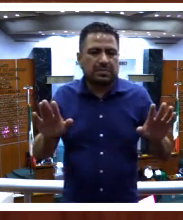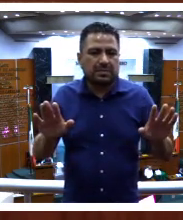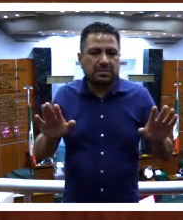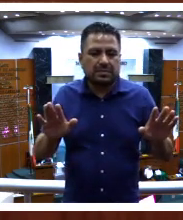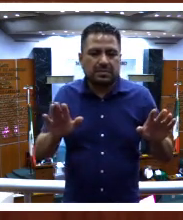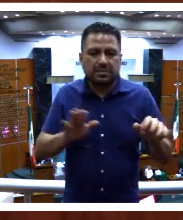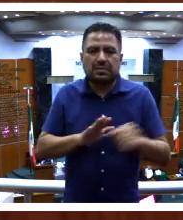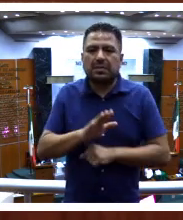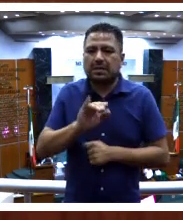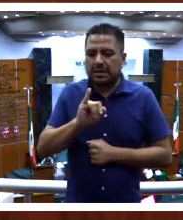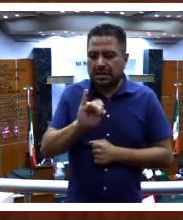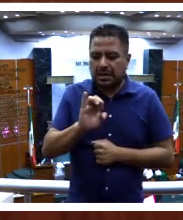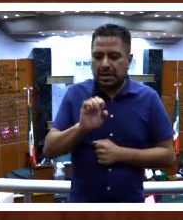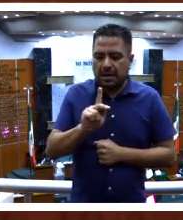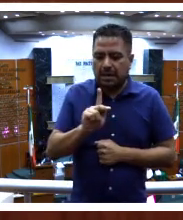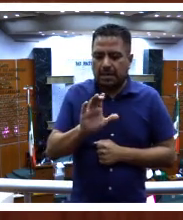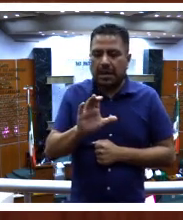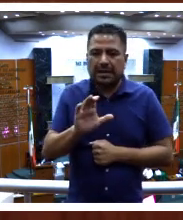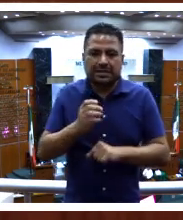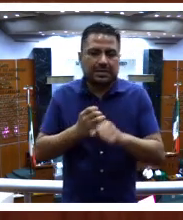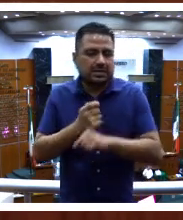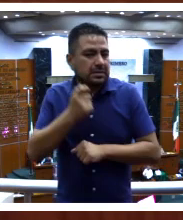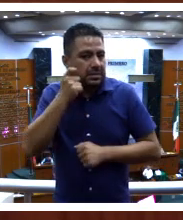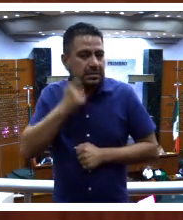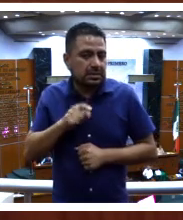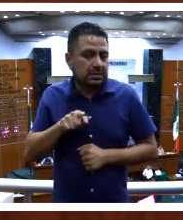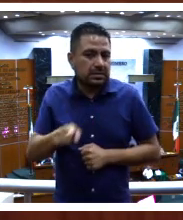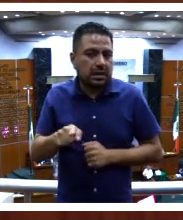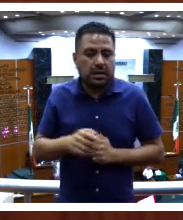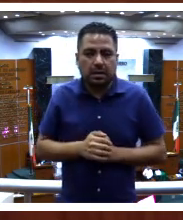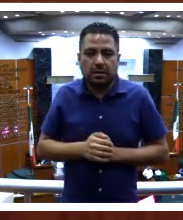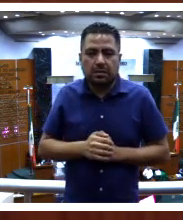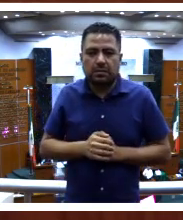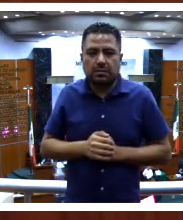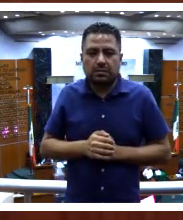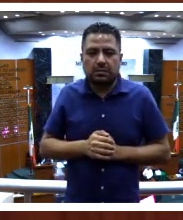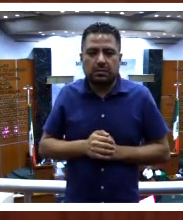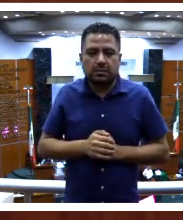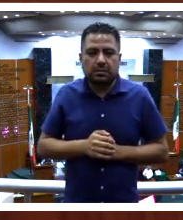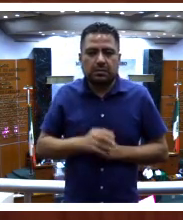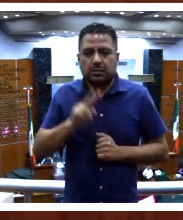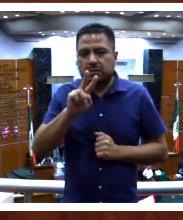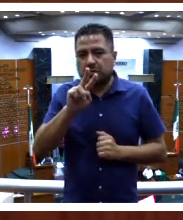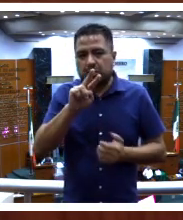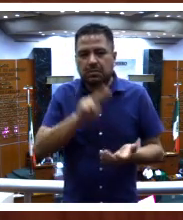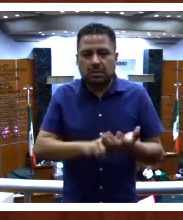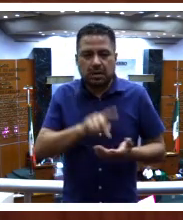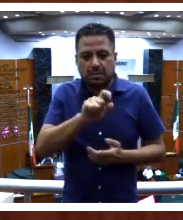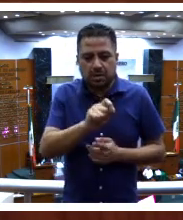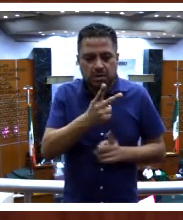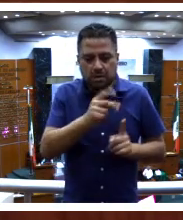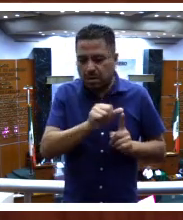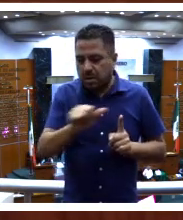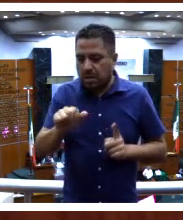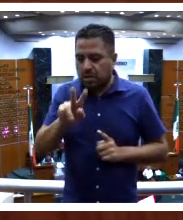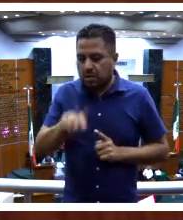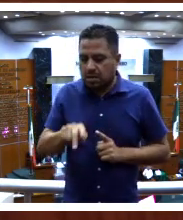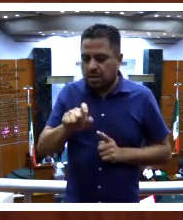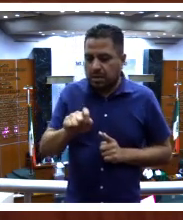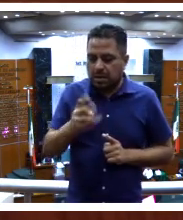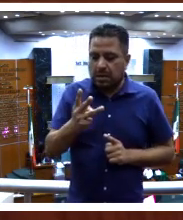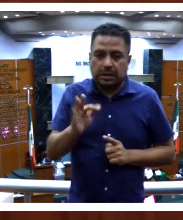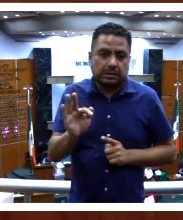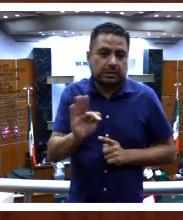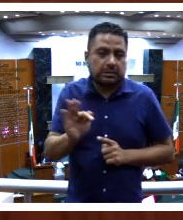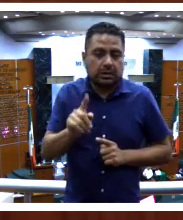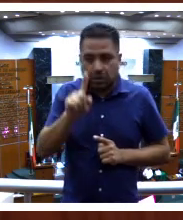Instituto Electoral y de Participación Ciudadana, por favor, son entre 2022 y 2023, se